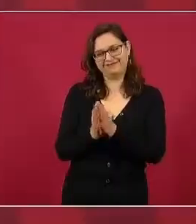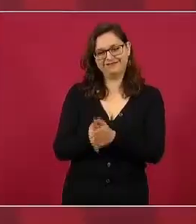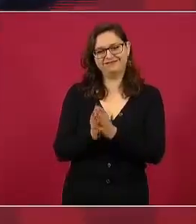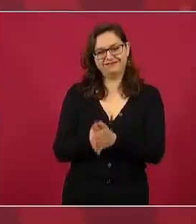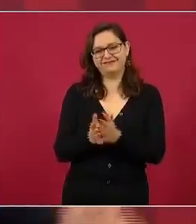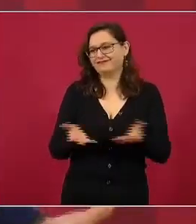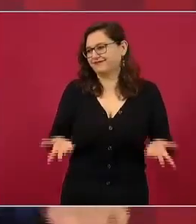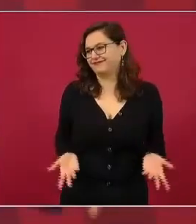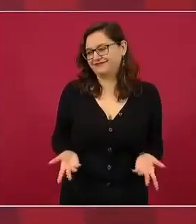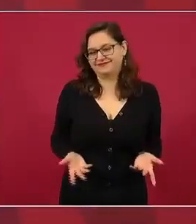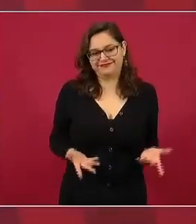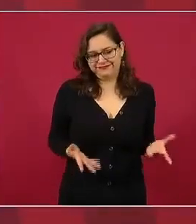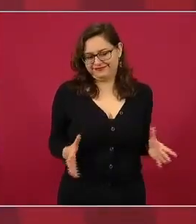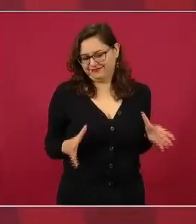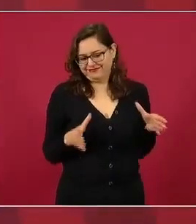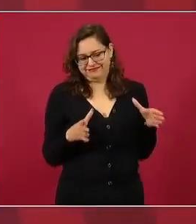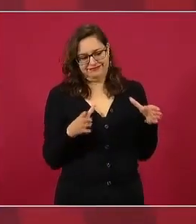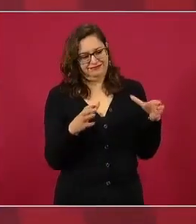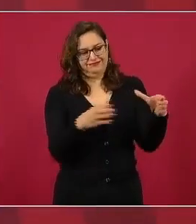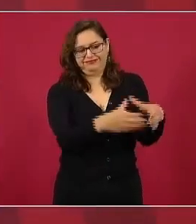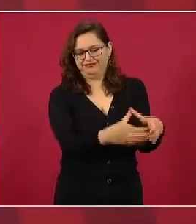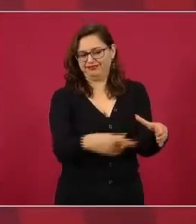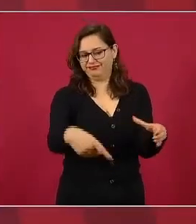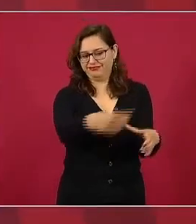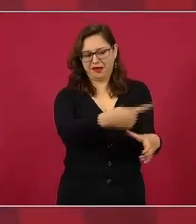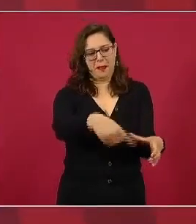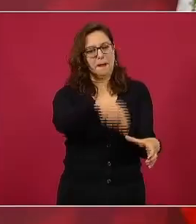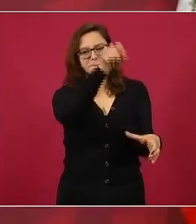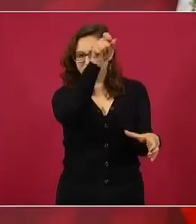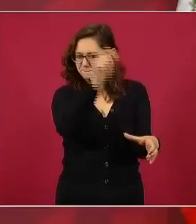Pertenecen al bloque conservador.